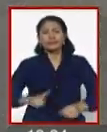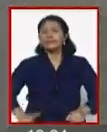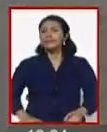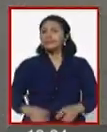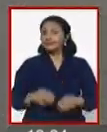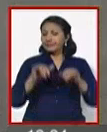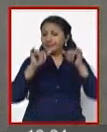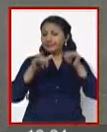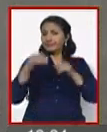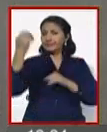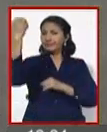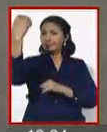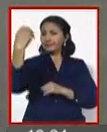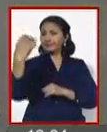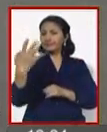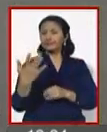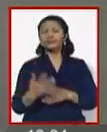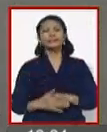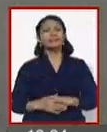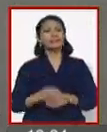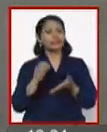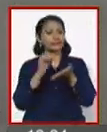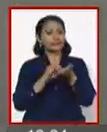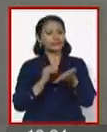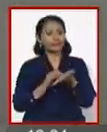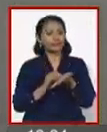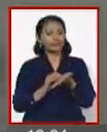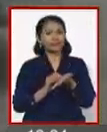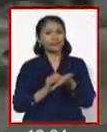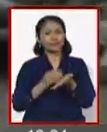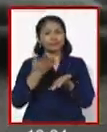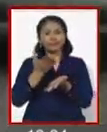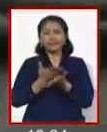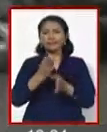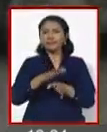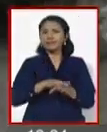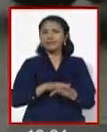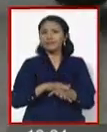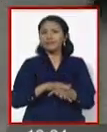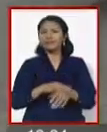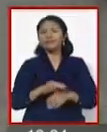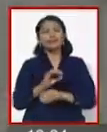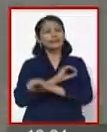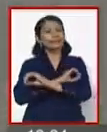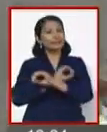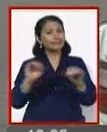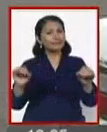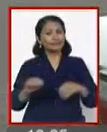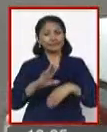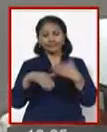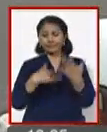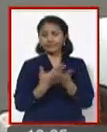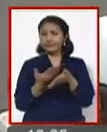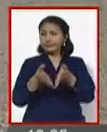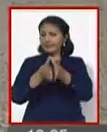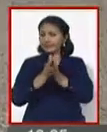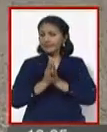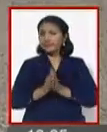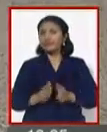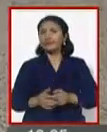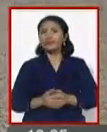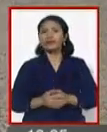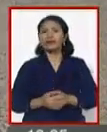ponga señalización, semaforización, semáforos pulsadores, rompemuelles, ojos de gato, nada. Hemos hecho todas esas